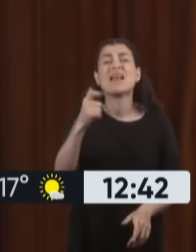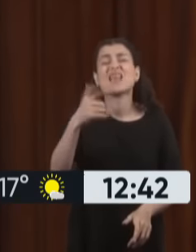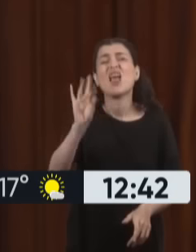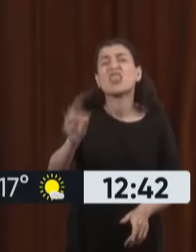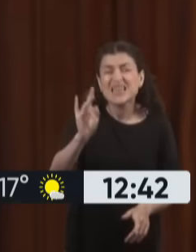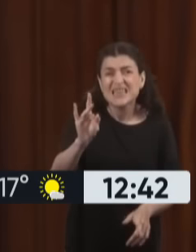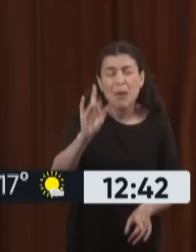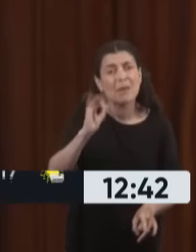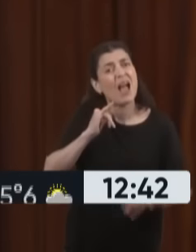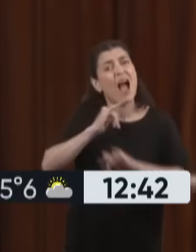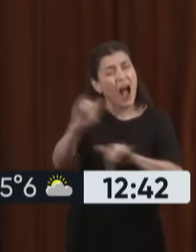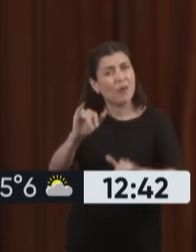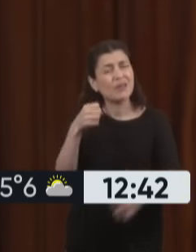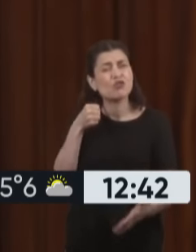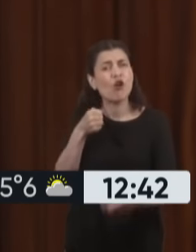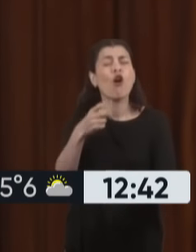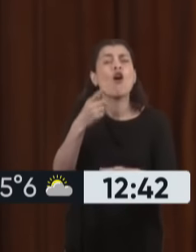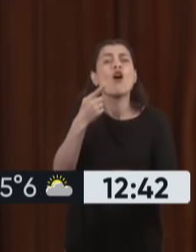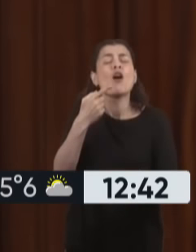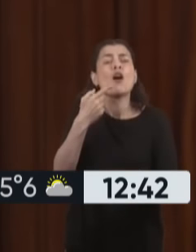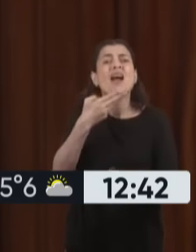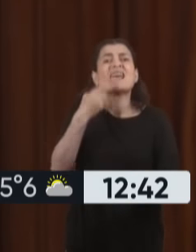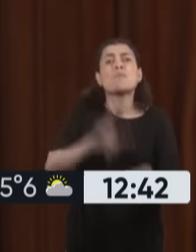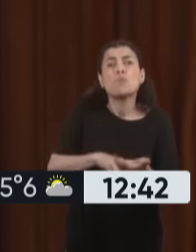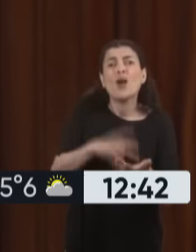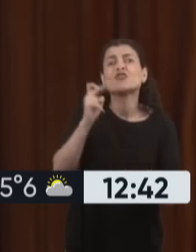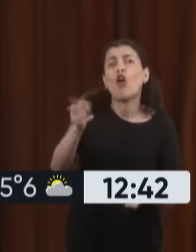se termina con el nefasto impuesto país.